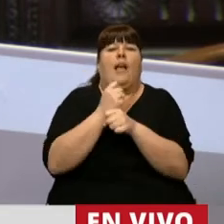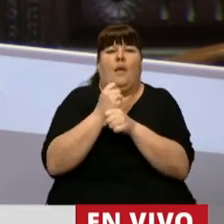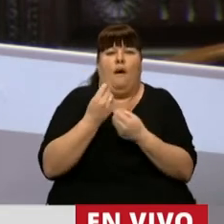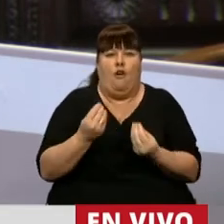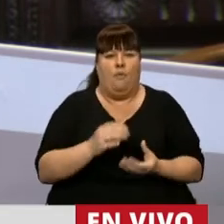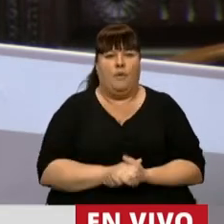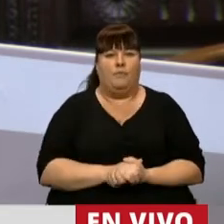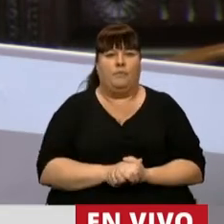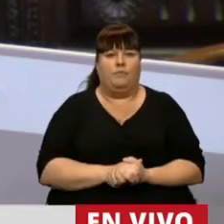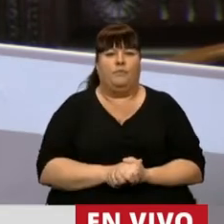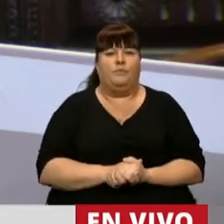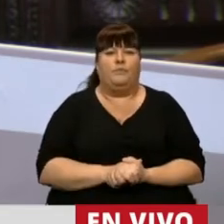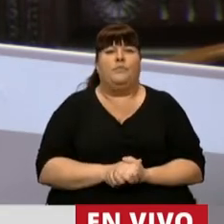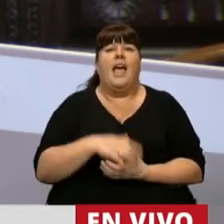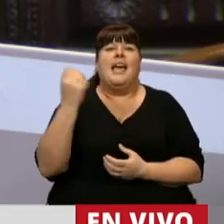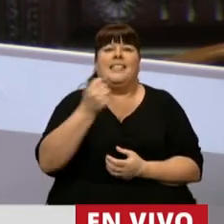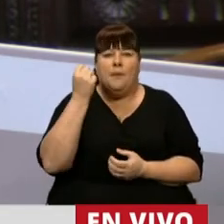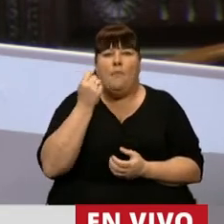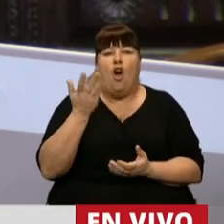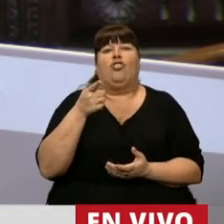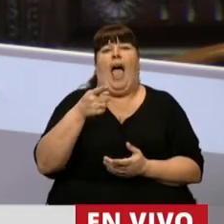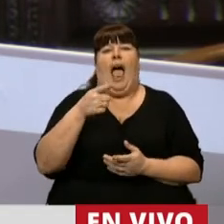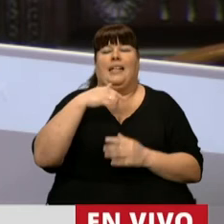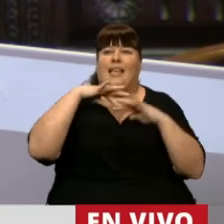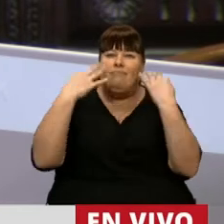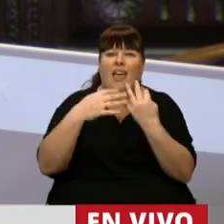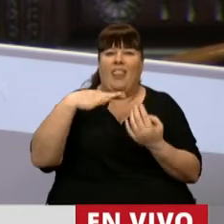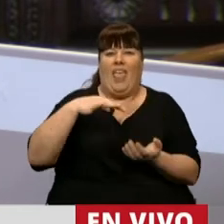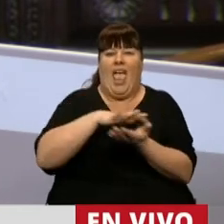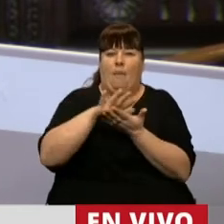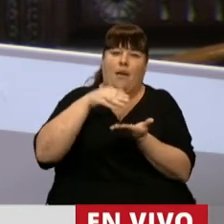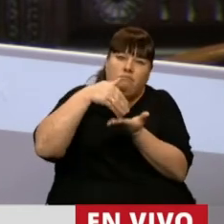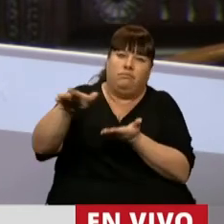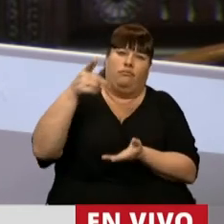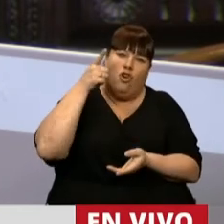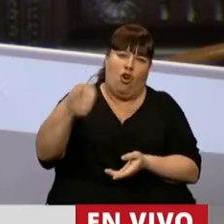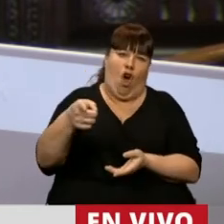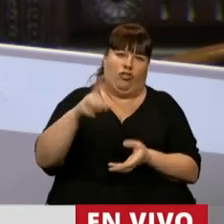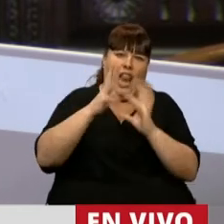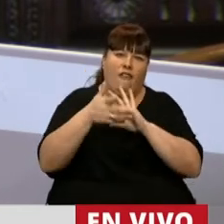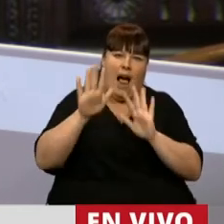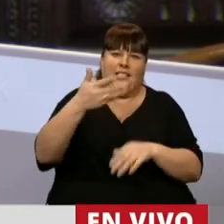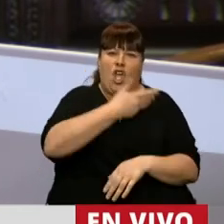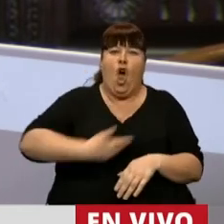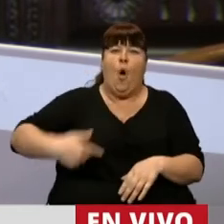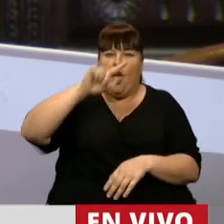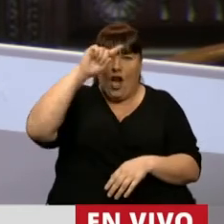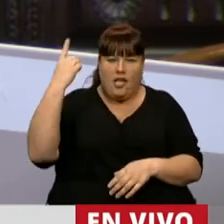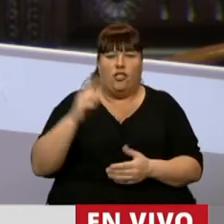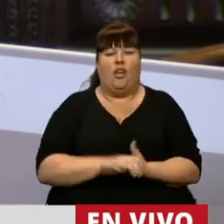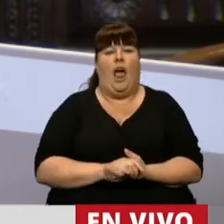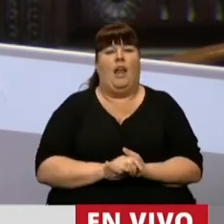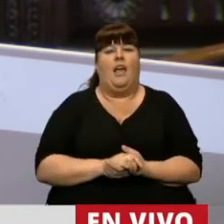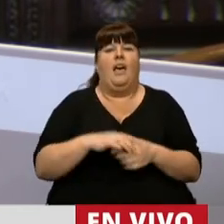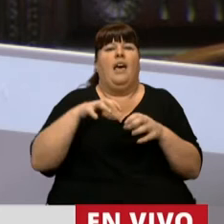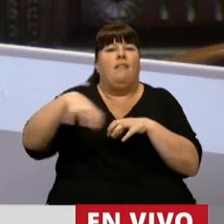trabajo. Es importante que esta Cámara se exprese ante esto y repudie este accionar del Gobierno Nacional